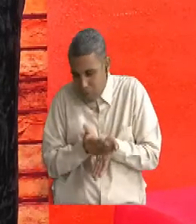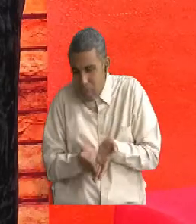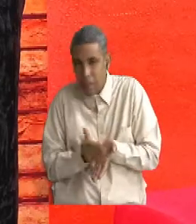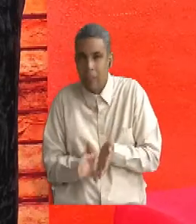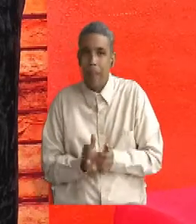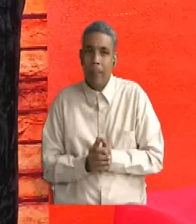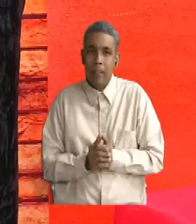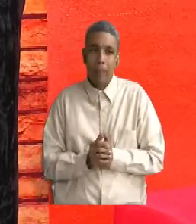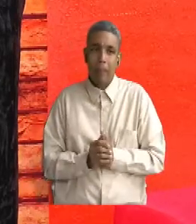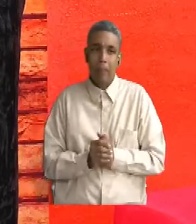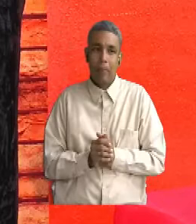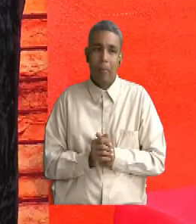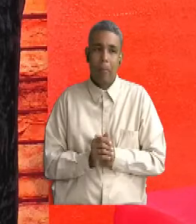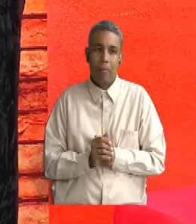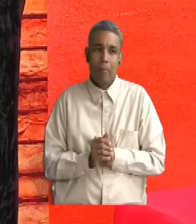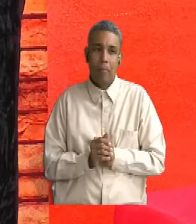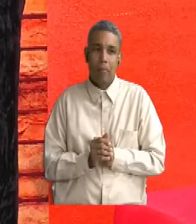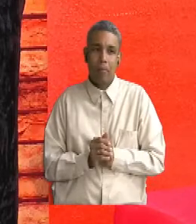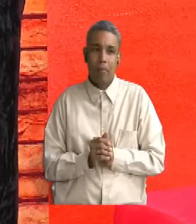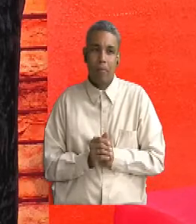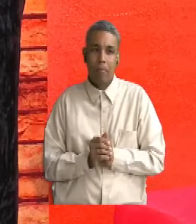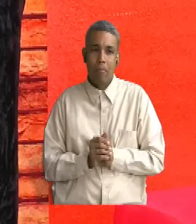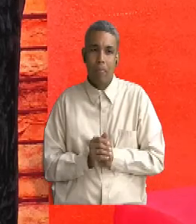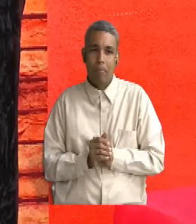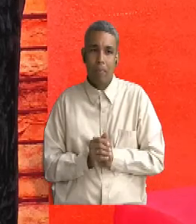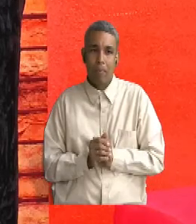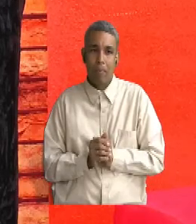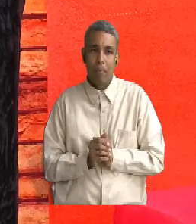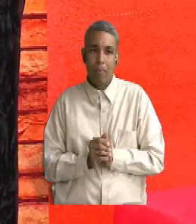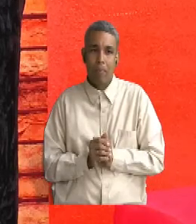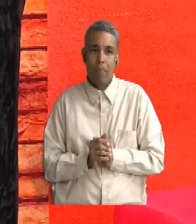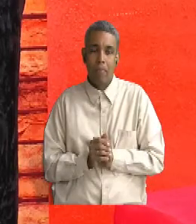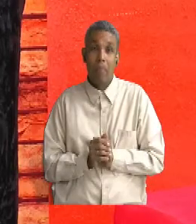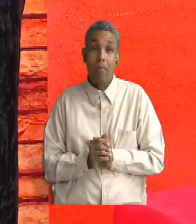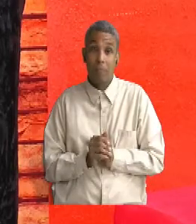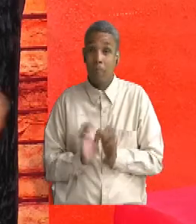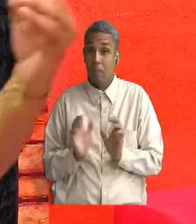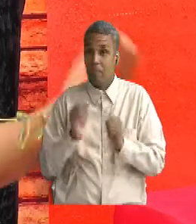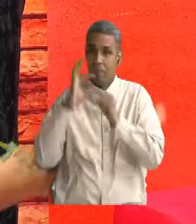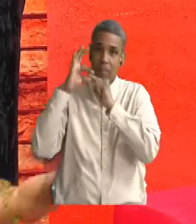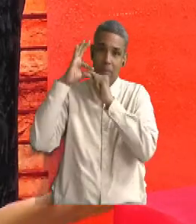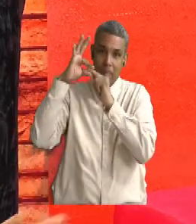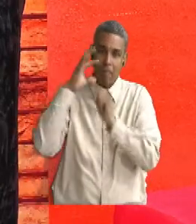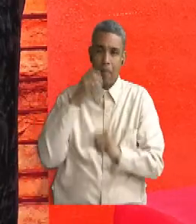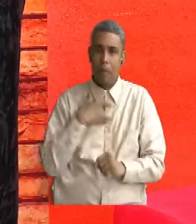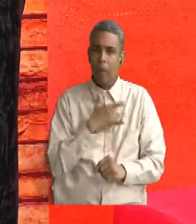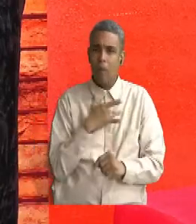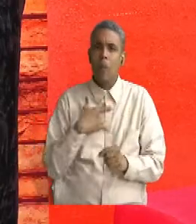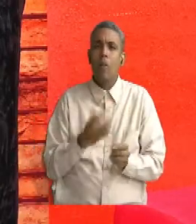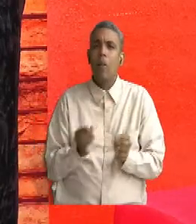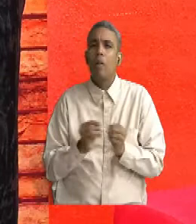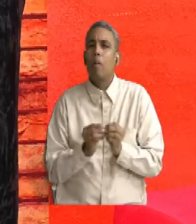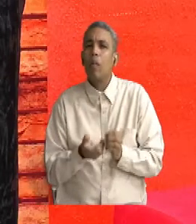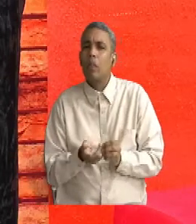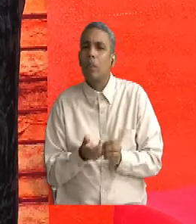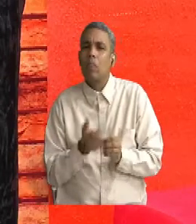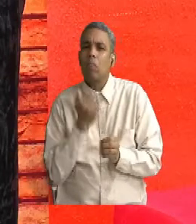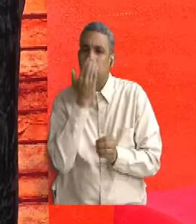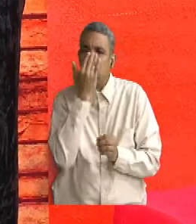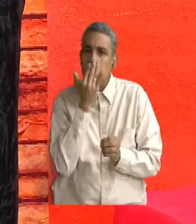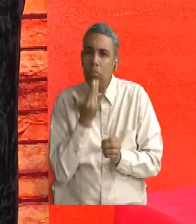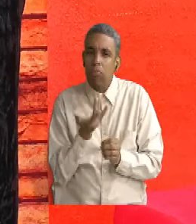Son chiquiticas, pero o sea, son considerables y significativas en nuestra alimentación. Regálanos, por favor, las redes